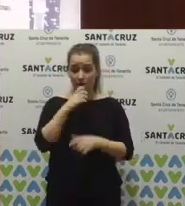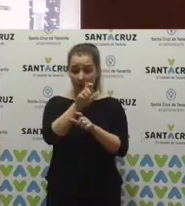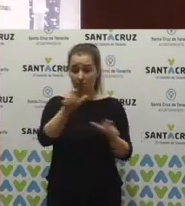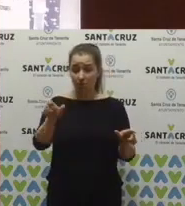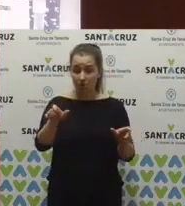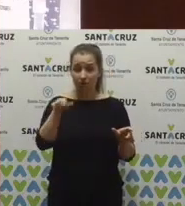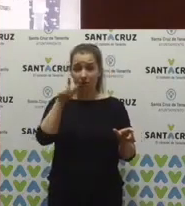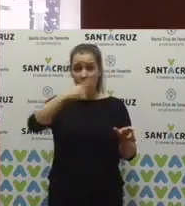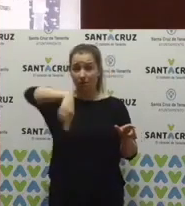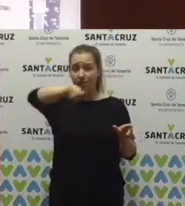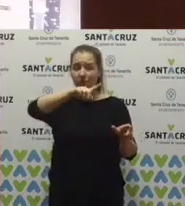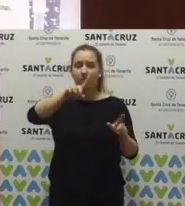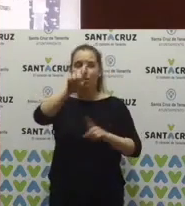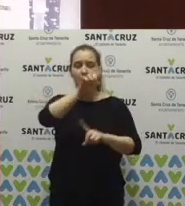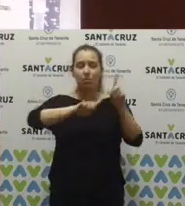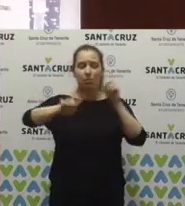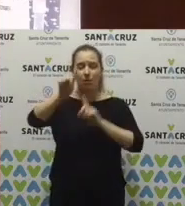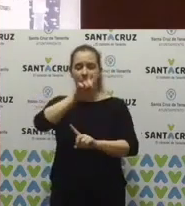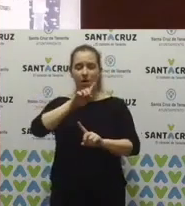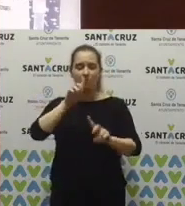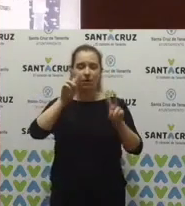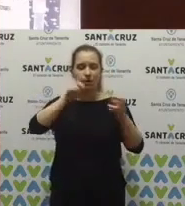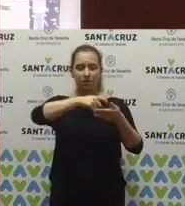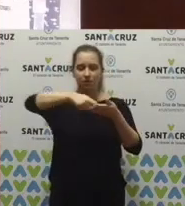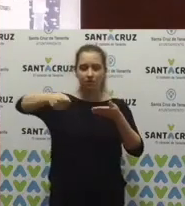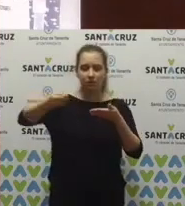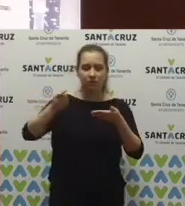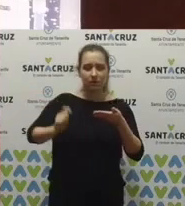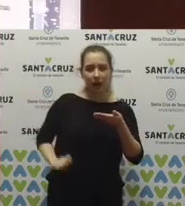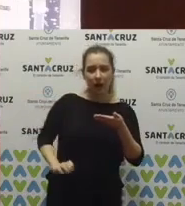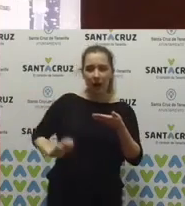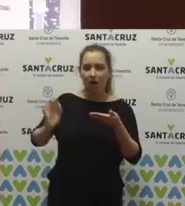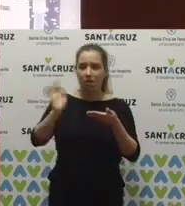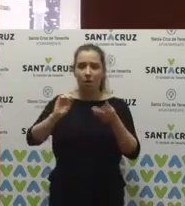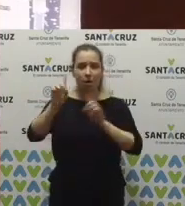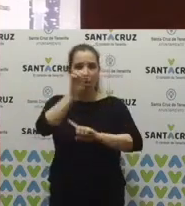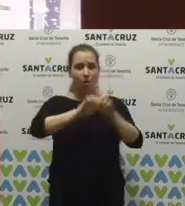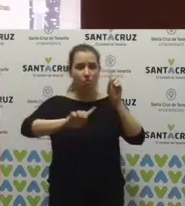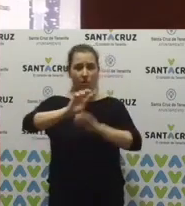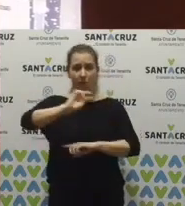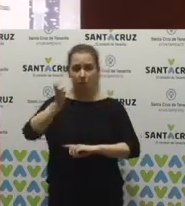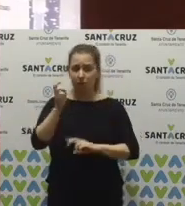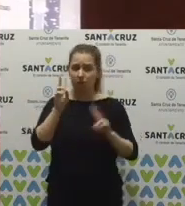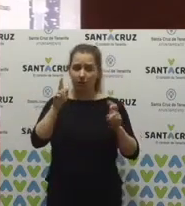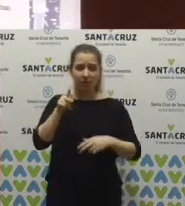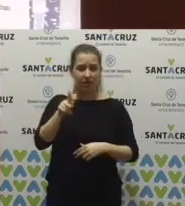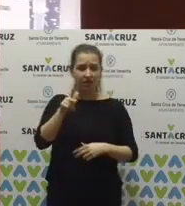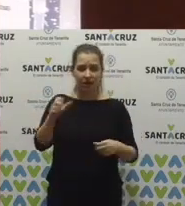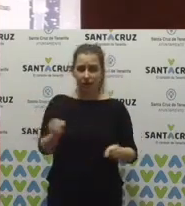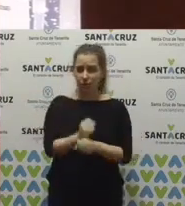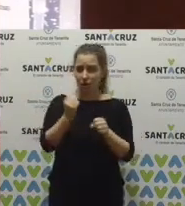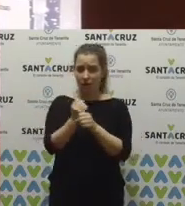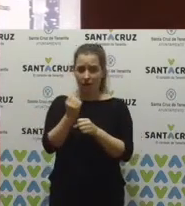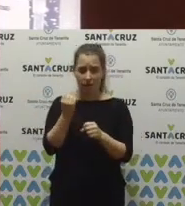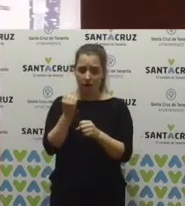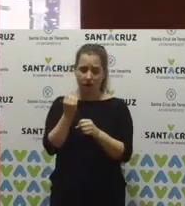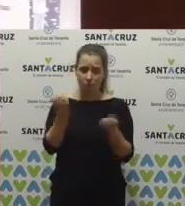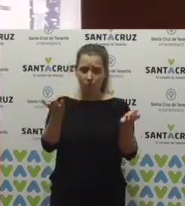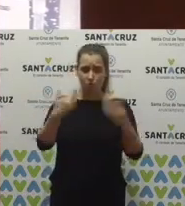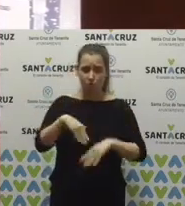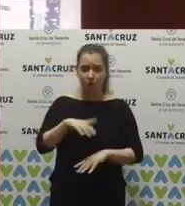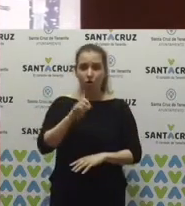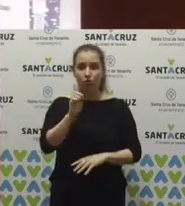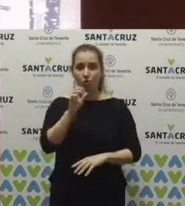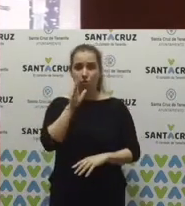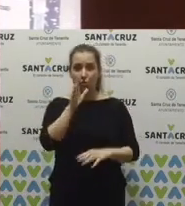en el pago de salarios o en otras desventuras en materia de derechos laborales que se ha vivido aquí ya no solamente por parte de